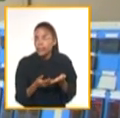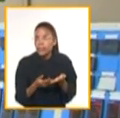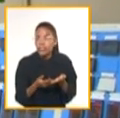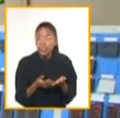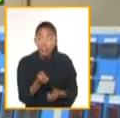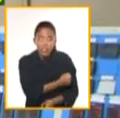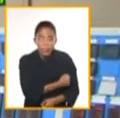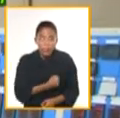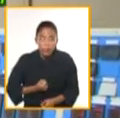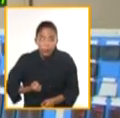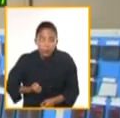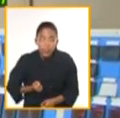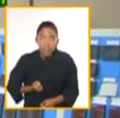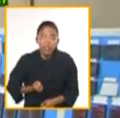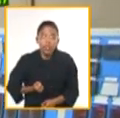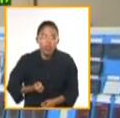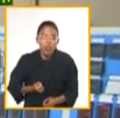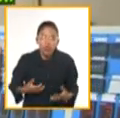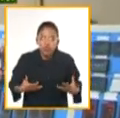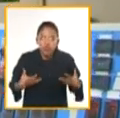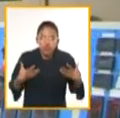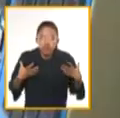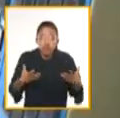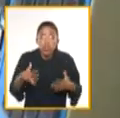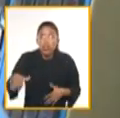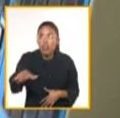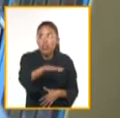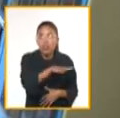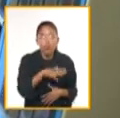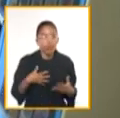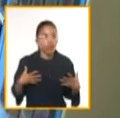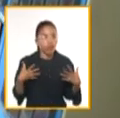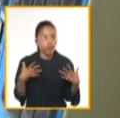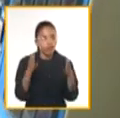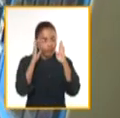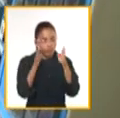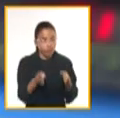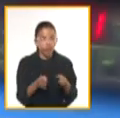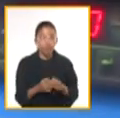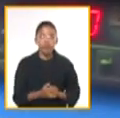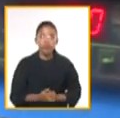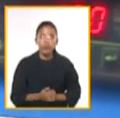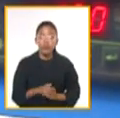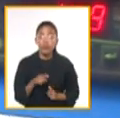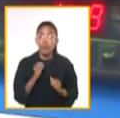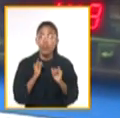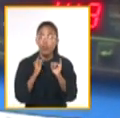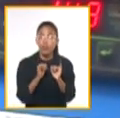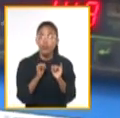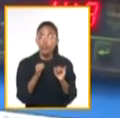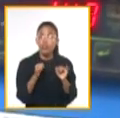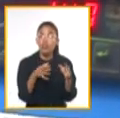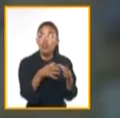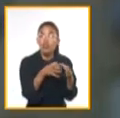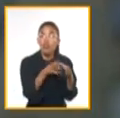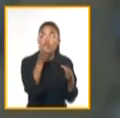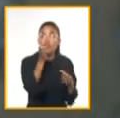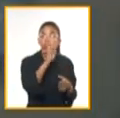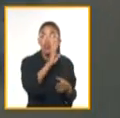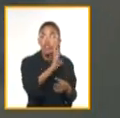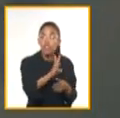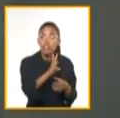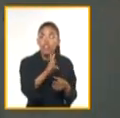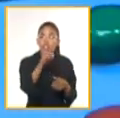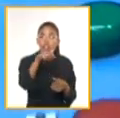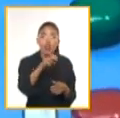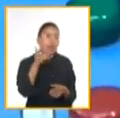nuestro empeño, toda nuestra dedicación. Hasta el cierre de esta información, la Unidad 3 se encuentra en línea, sincronizada